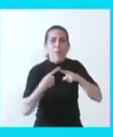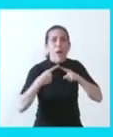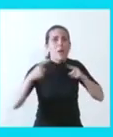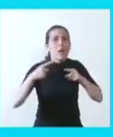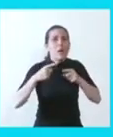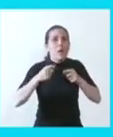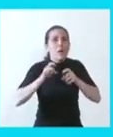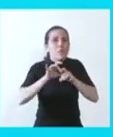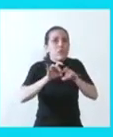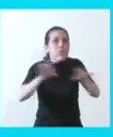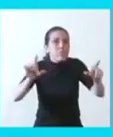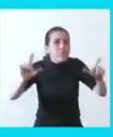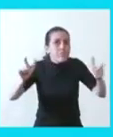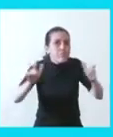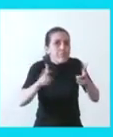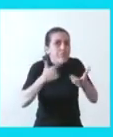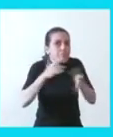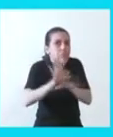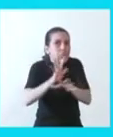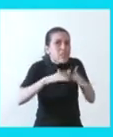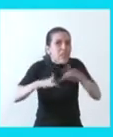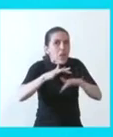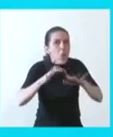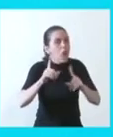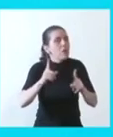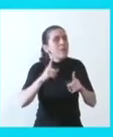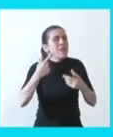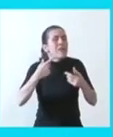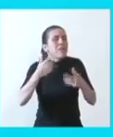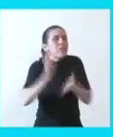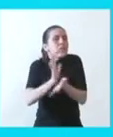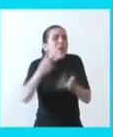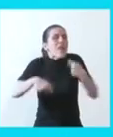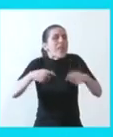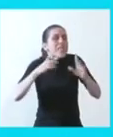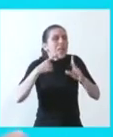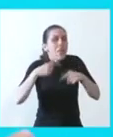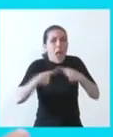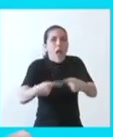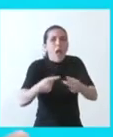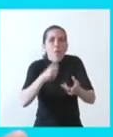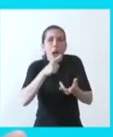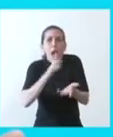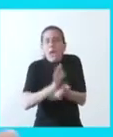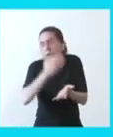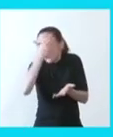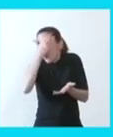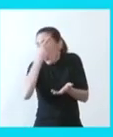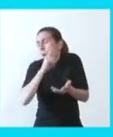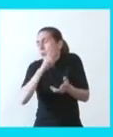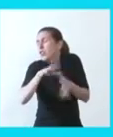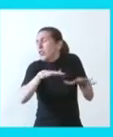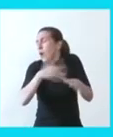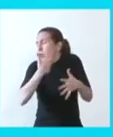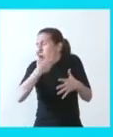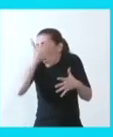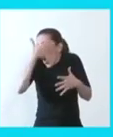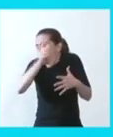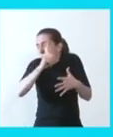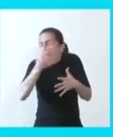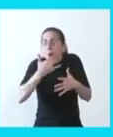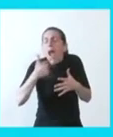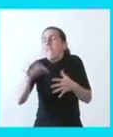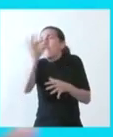muy dinámico. Yo vuelvo a repetirles, es una pelea con un ejército invisible, que además era desconocido, porque es un